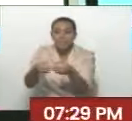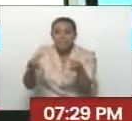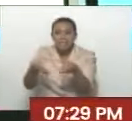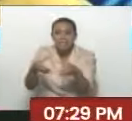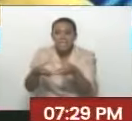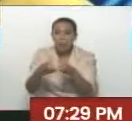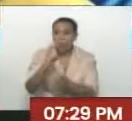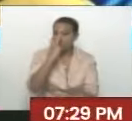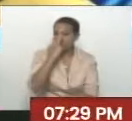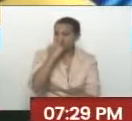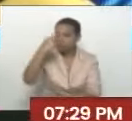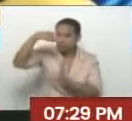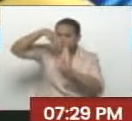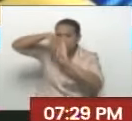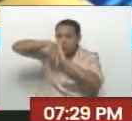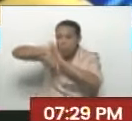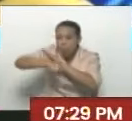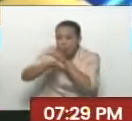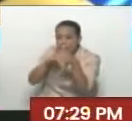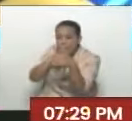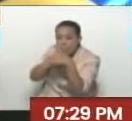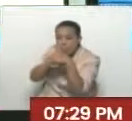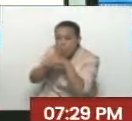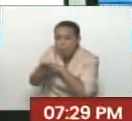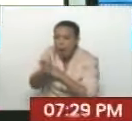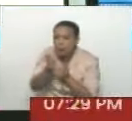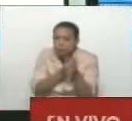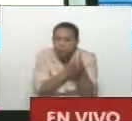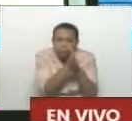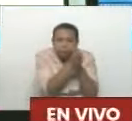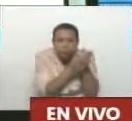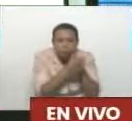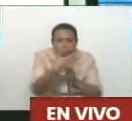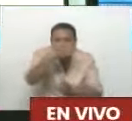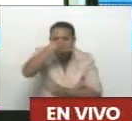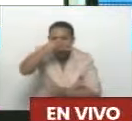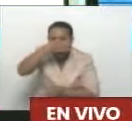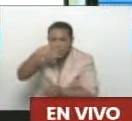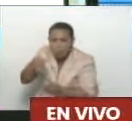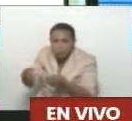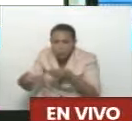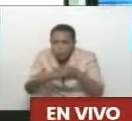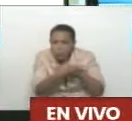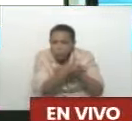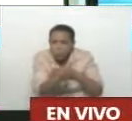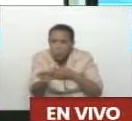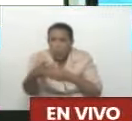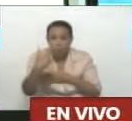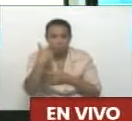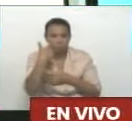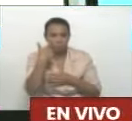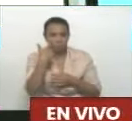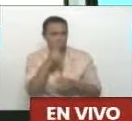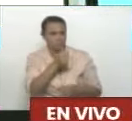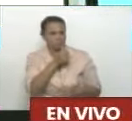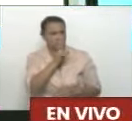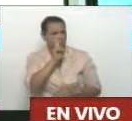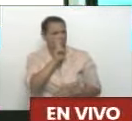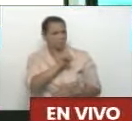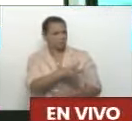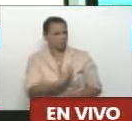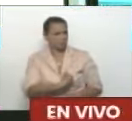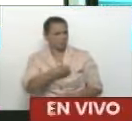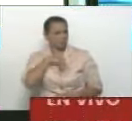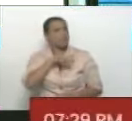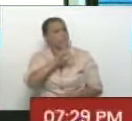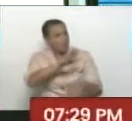de espionaje interno, de conspiración interna. Fuimos viendo con paciencia, se lo